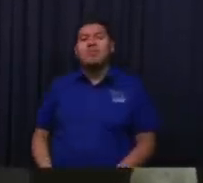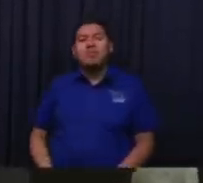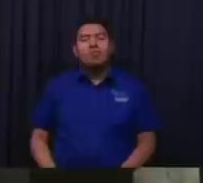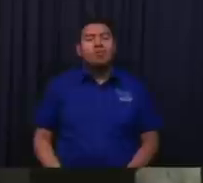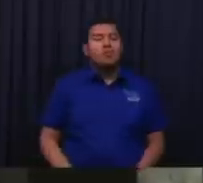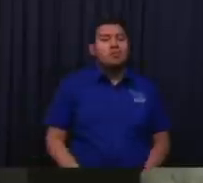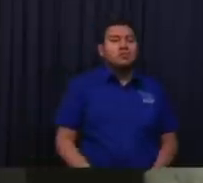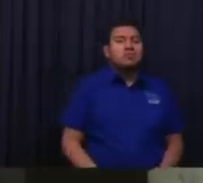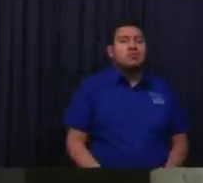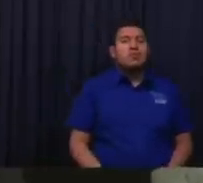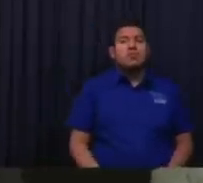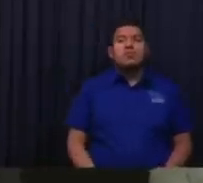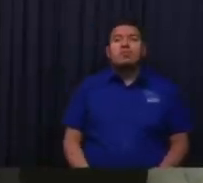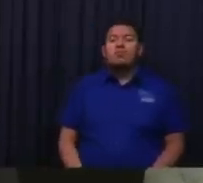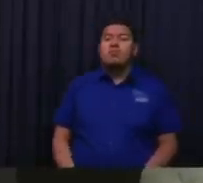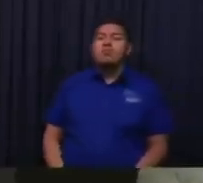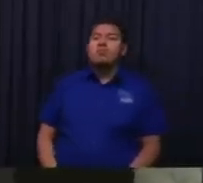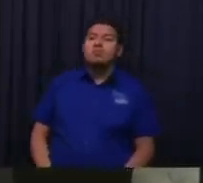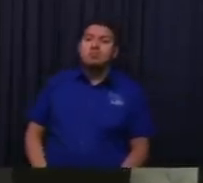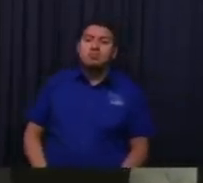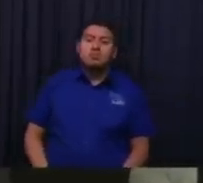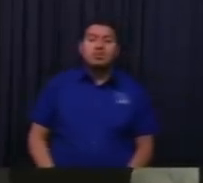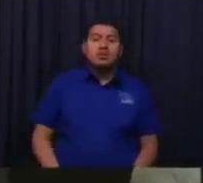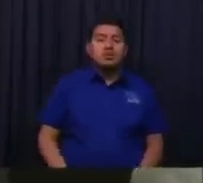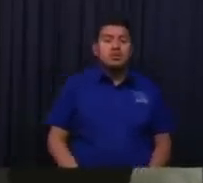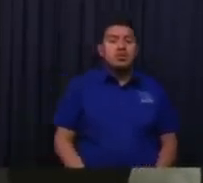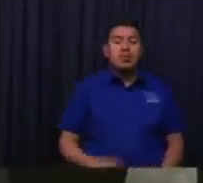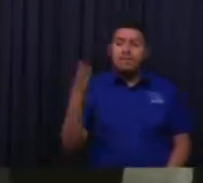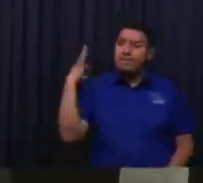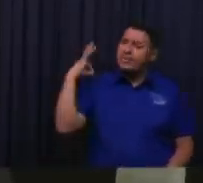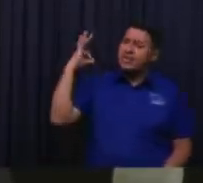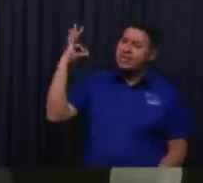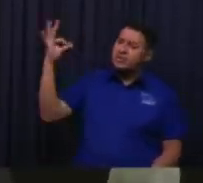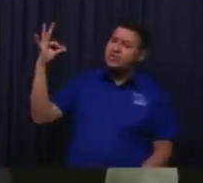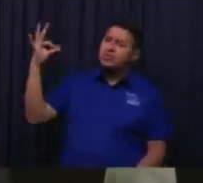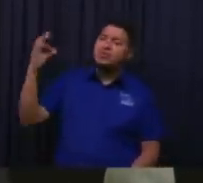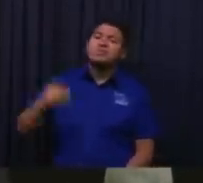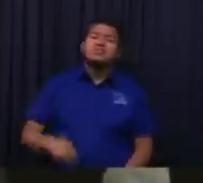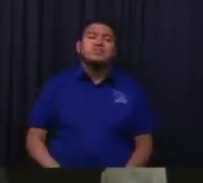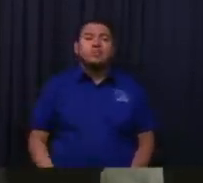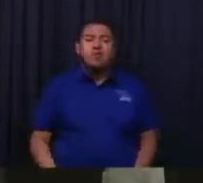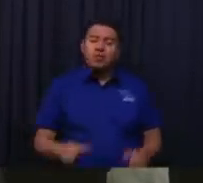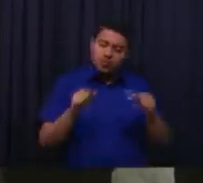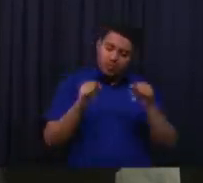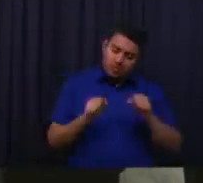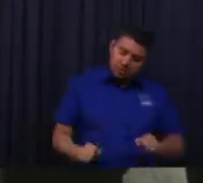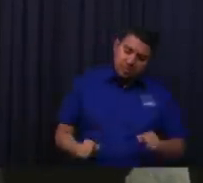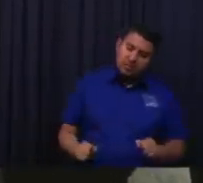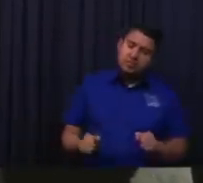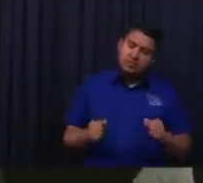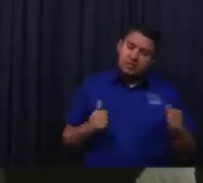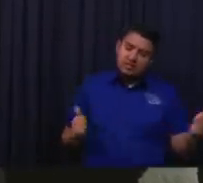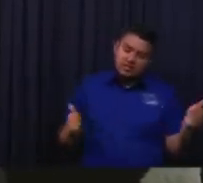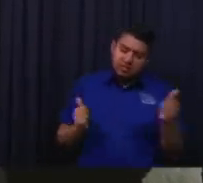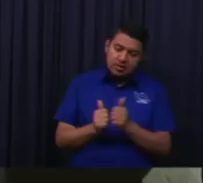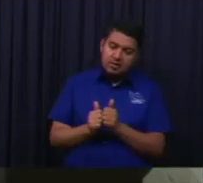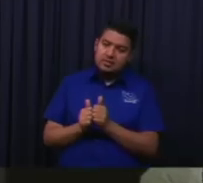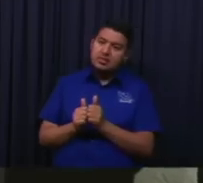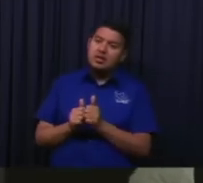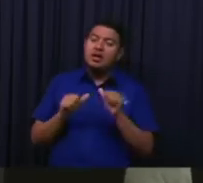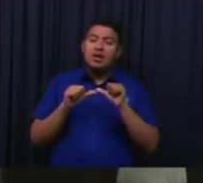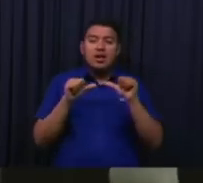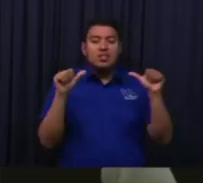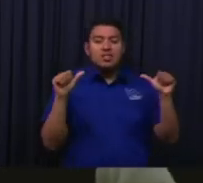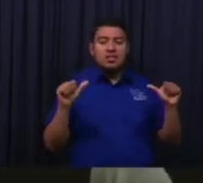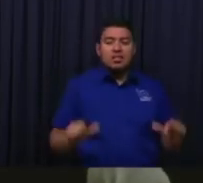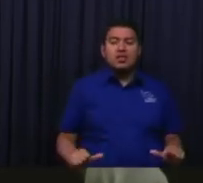hacerlo? La invitación está para que podamos y darnos, y que usted nos dé el privilegio de poder